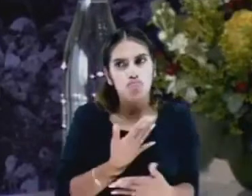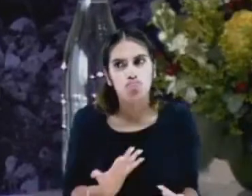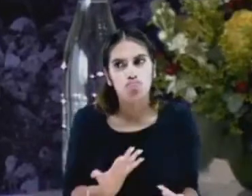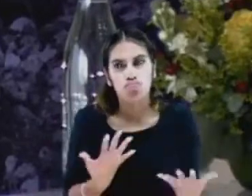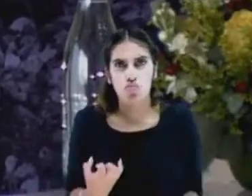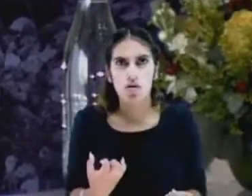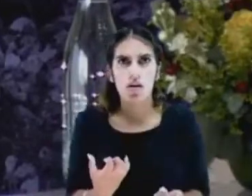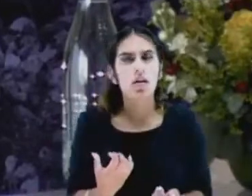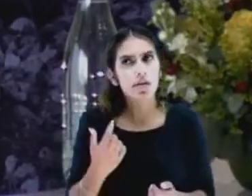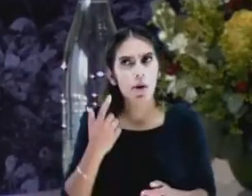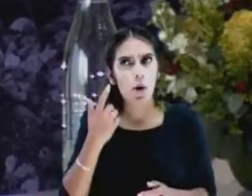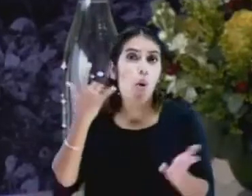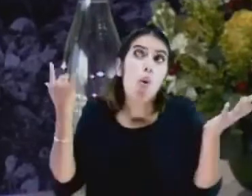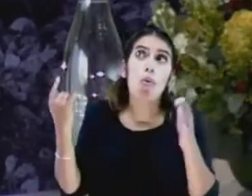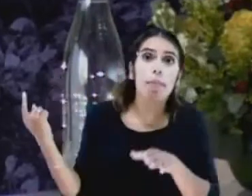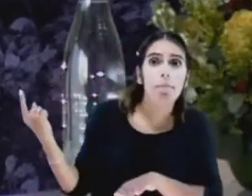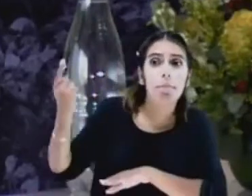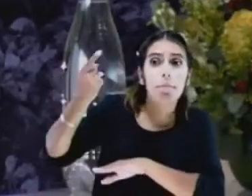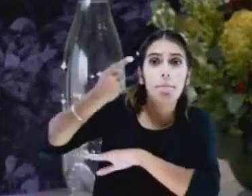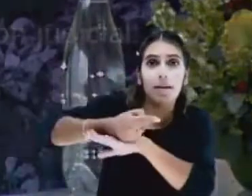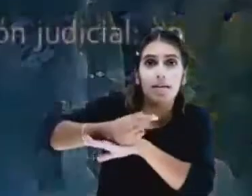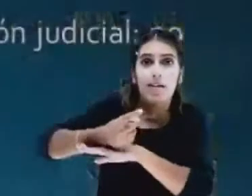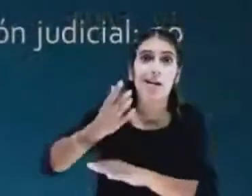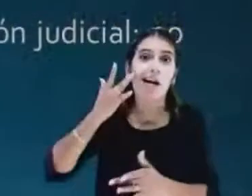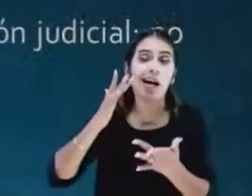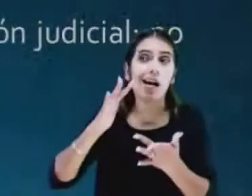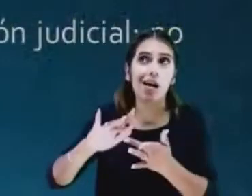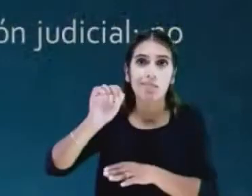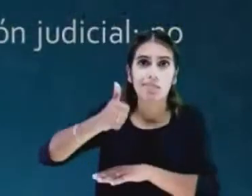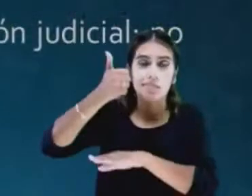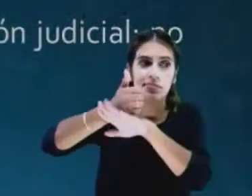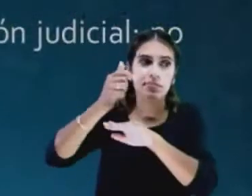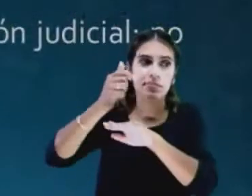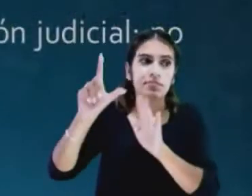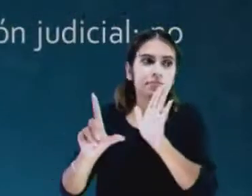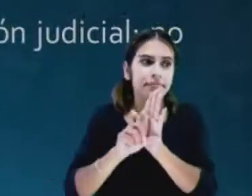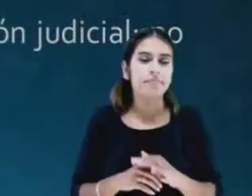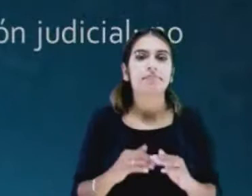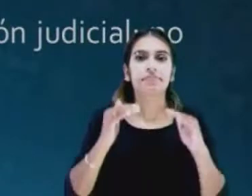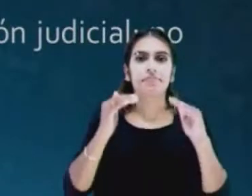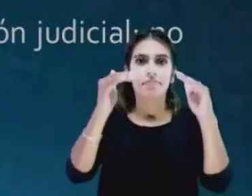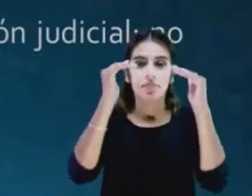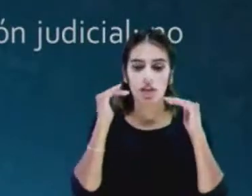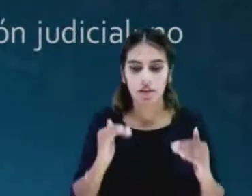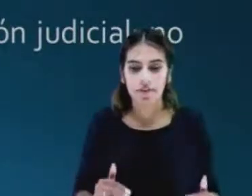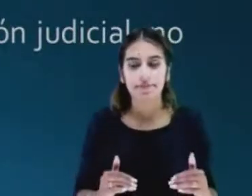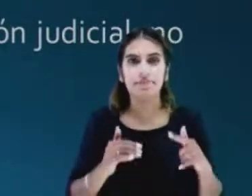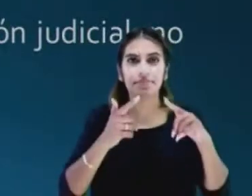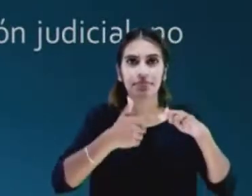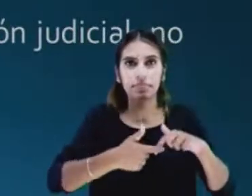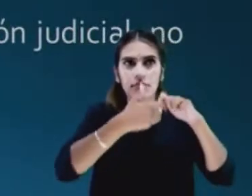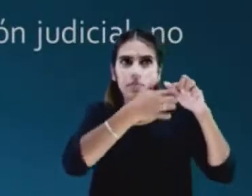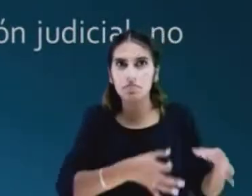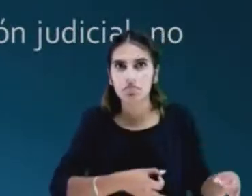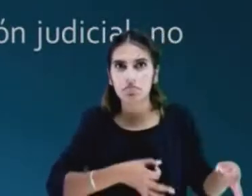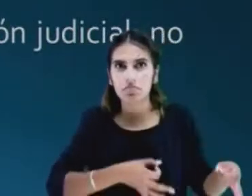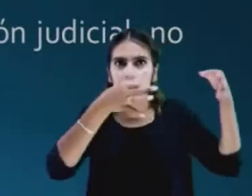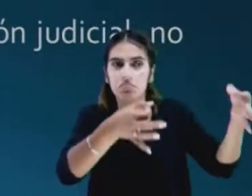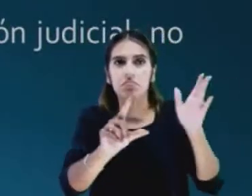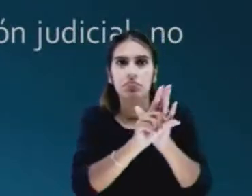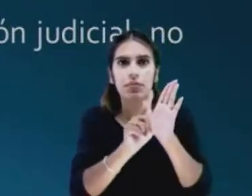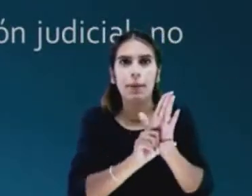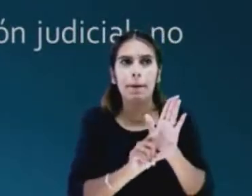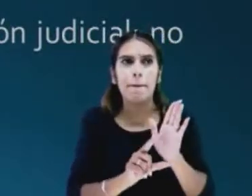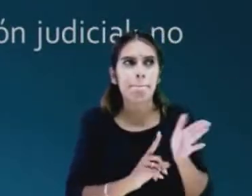especial de carácter legal suspensión de términos legal causa el medio de control y prescripción hasta el día siguiente